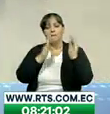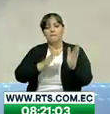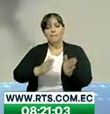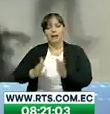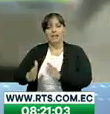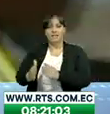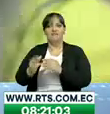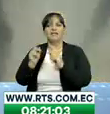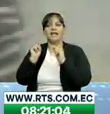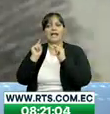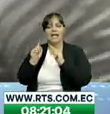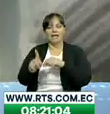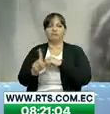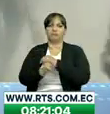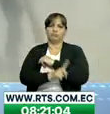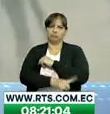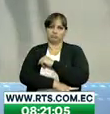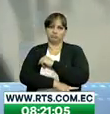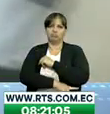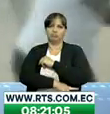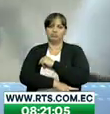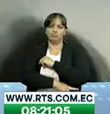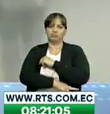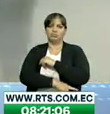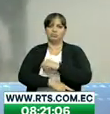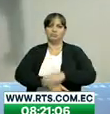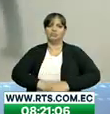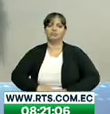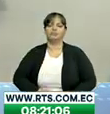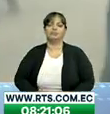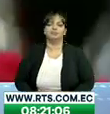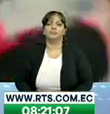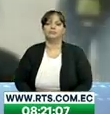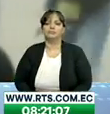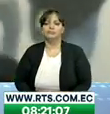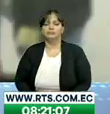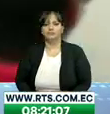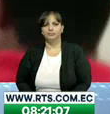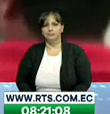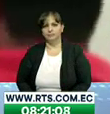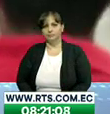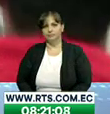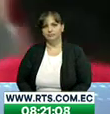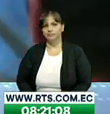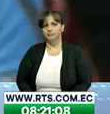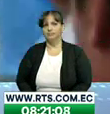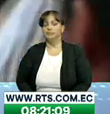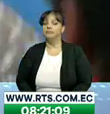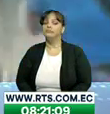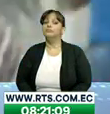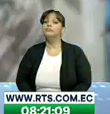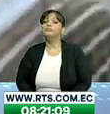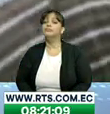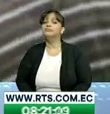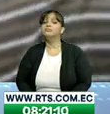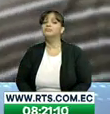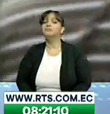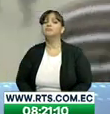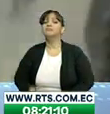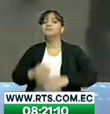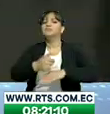la fiscalía sus sus acciones pero lo primero para mí lo primero primero es